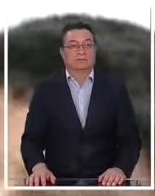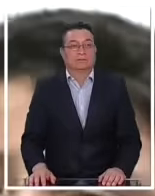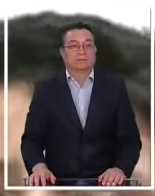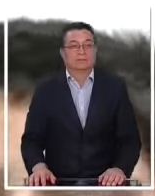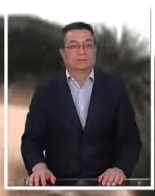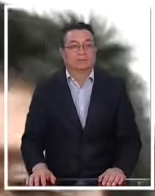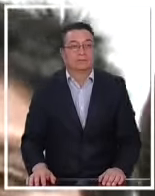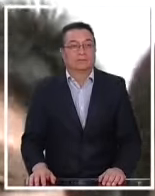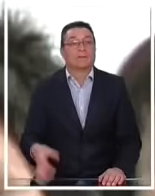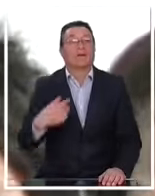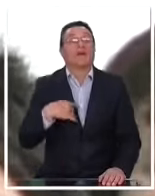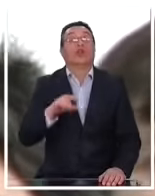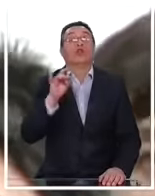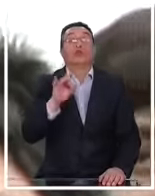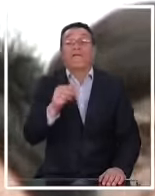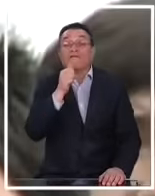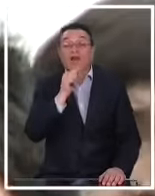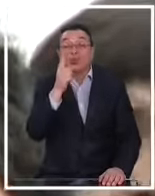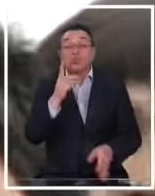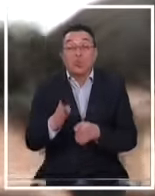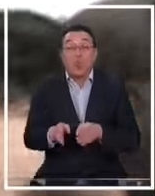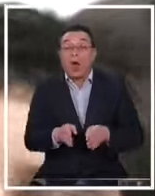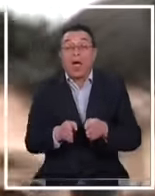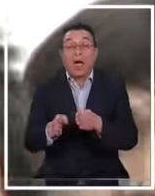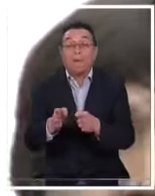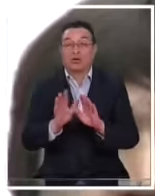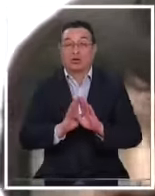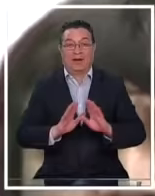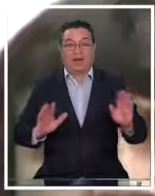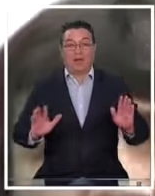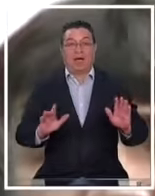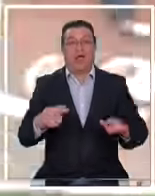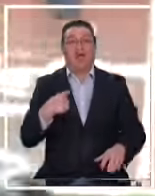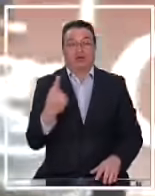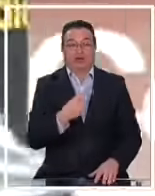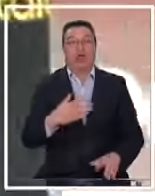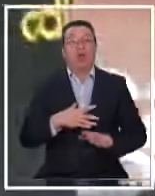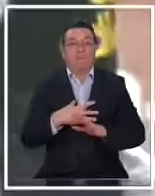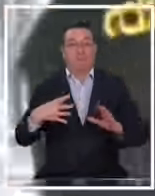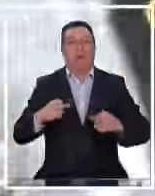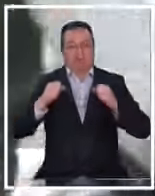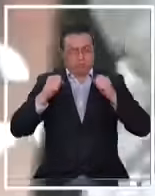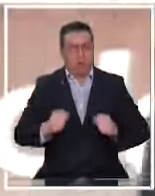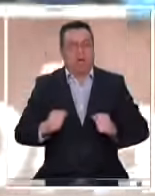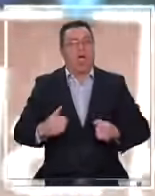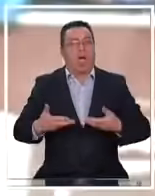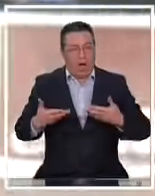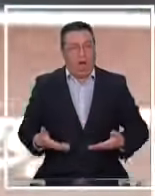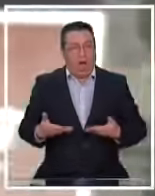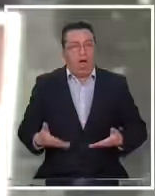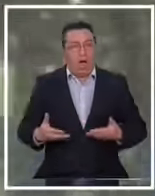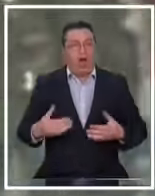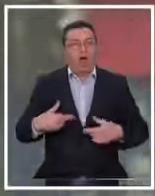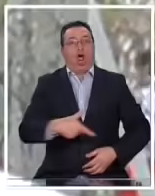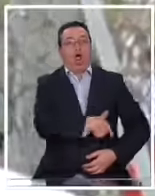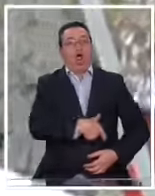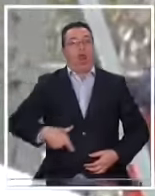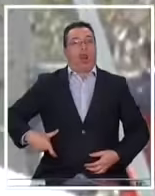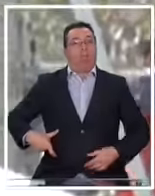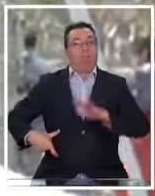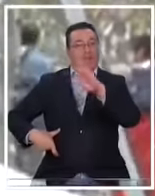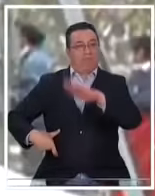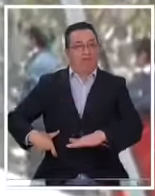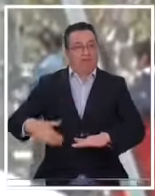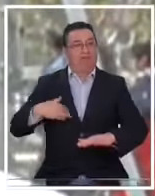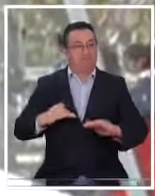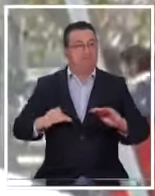¡Mira! Solo falta un camino y creo que estamos con más posibilidad que Olimpia. Estamos,